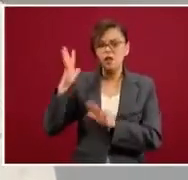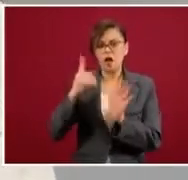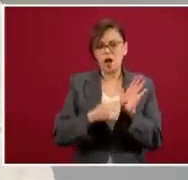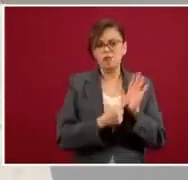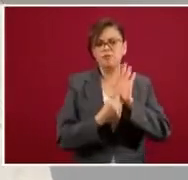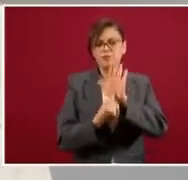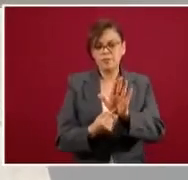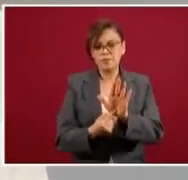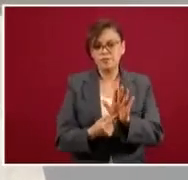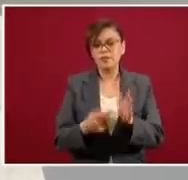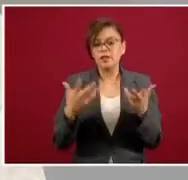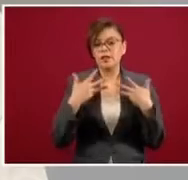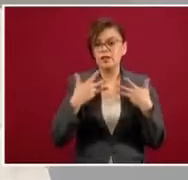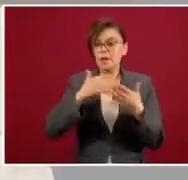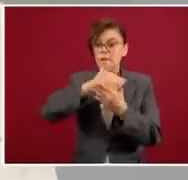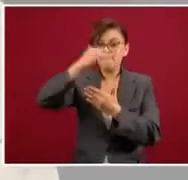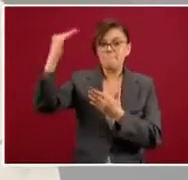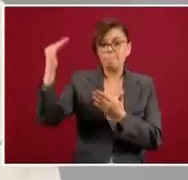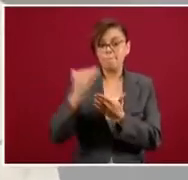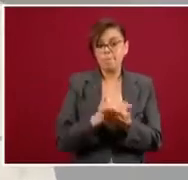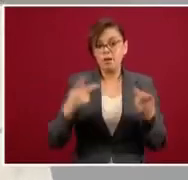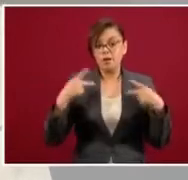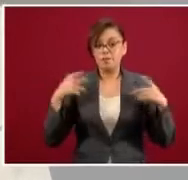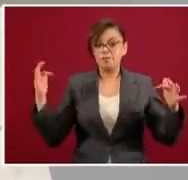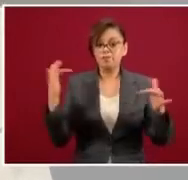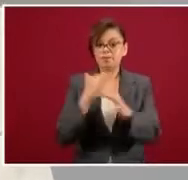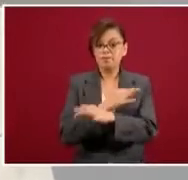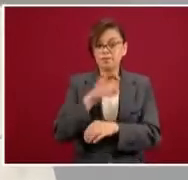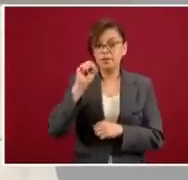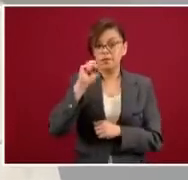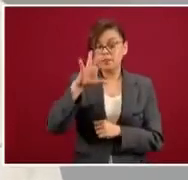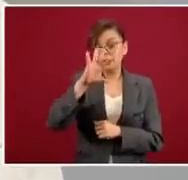reducción de más del 65% de la movilidad urbana.